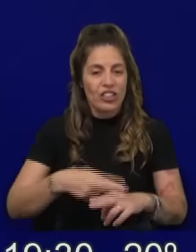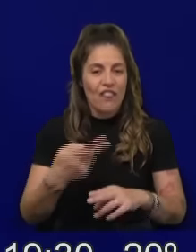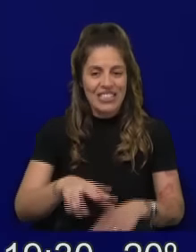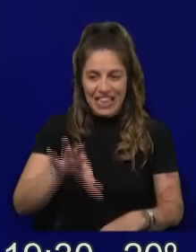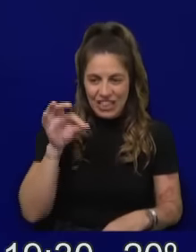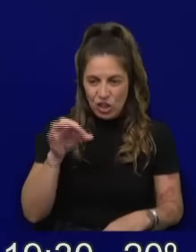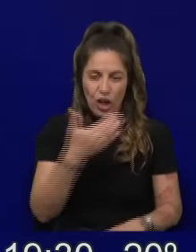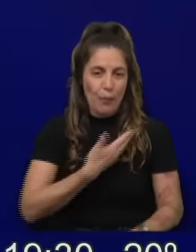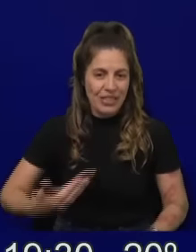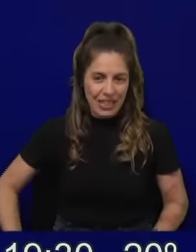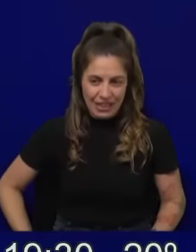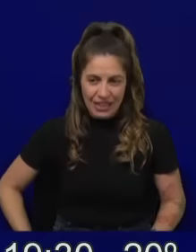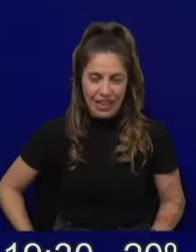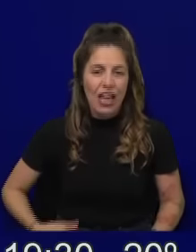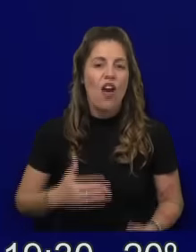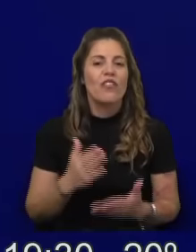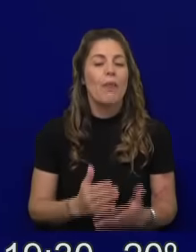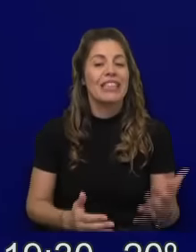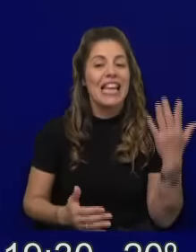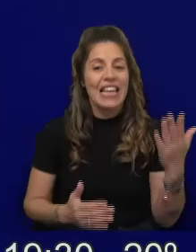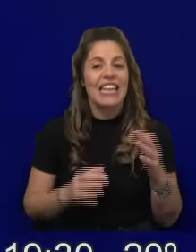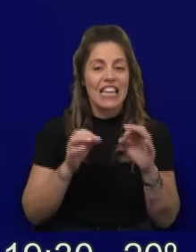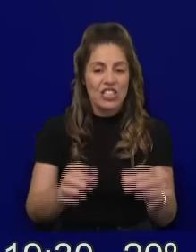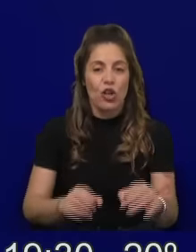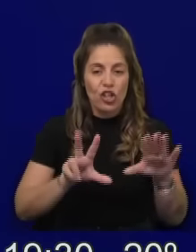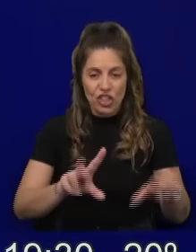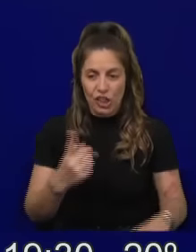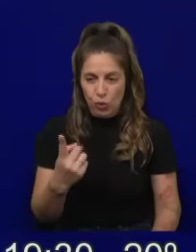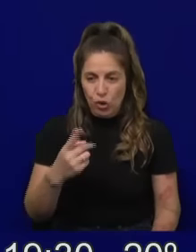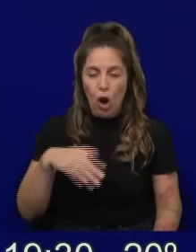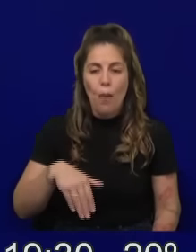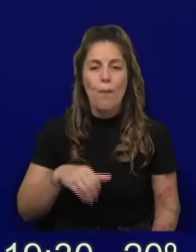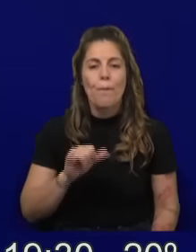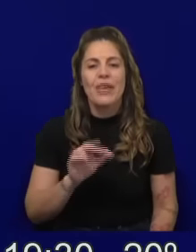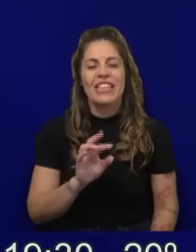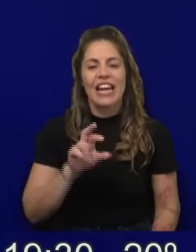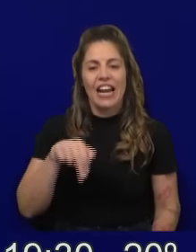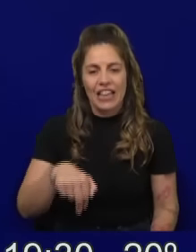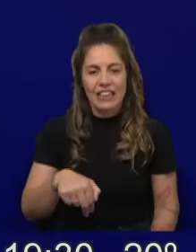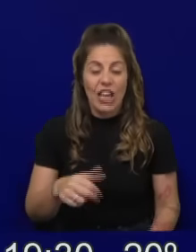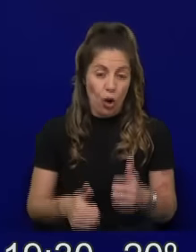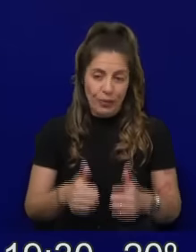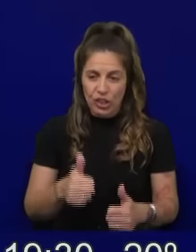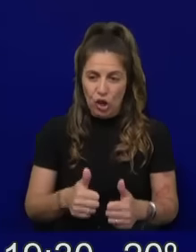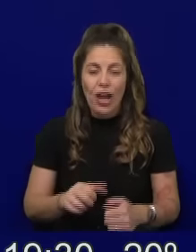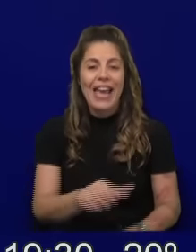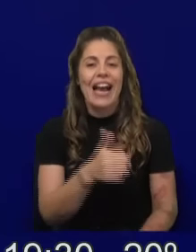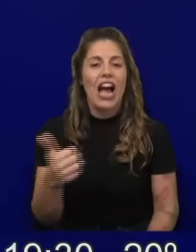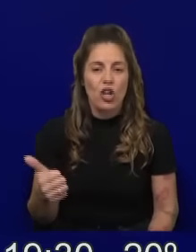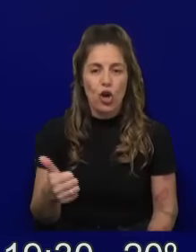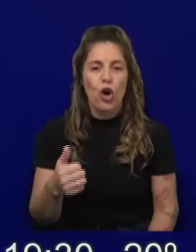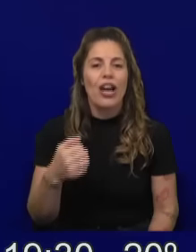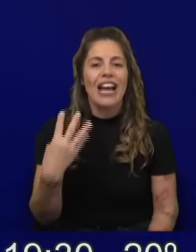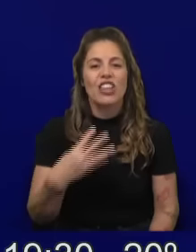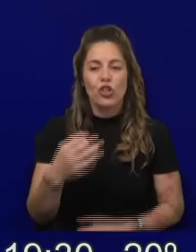al presidente. Finalmente la izquierda llegó en el 81 con François Mitterrand, que compitió en el 65 con De Gaulle, y ganó y estuvo